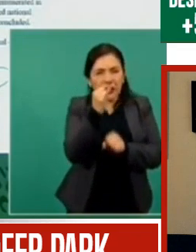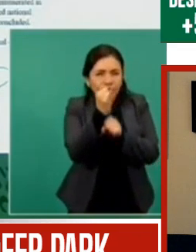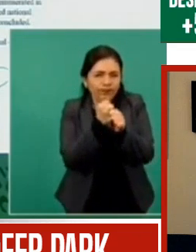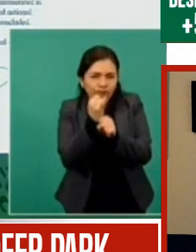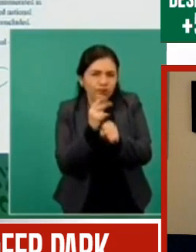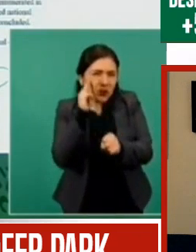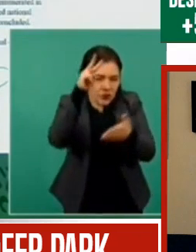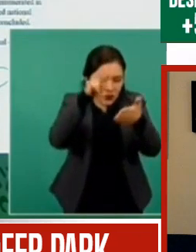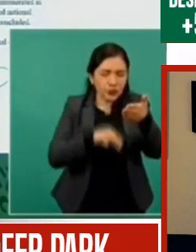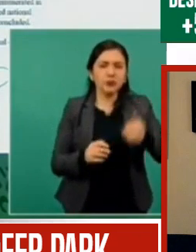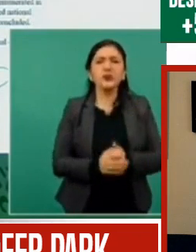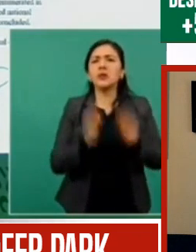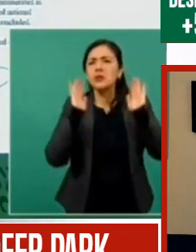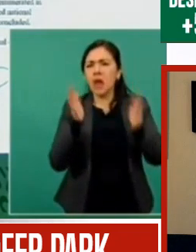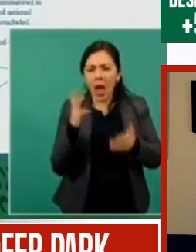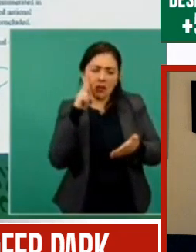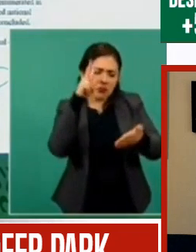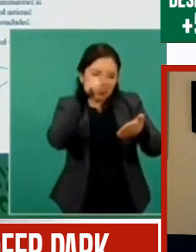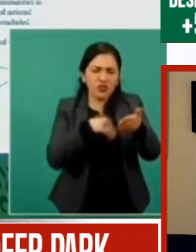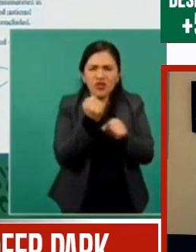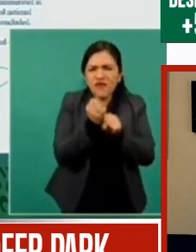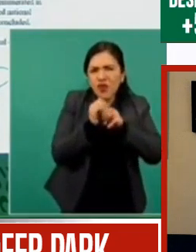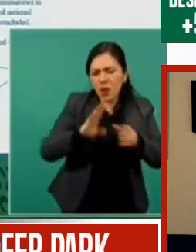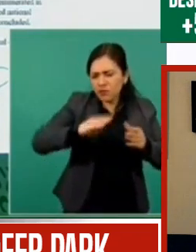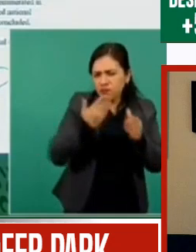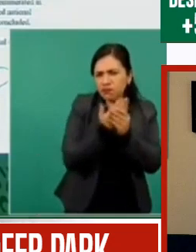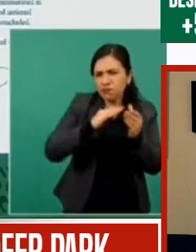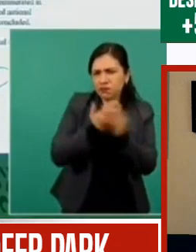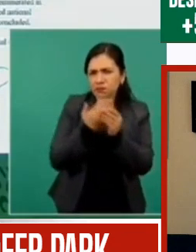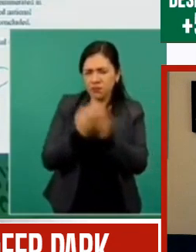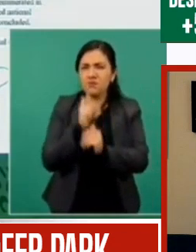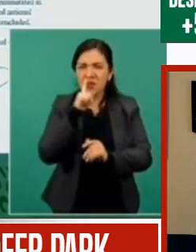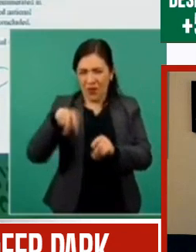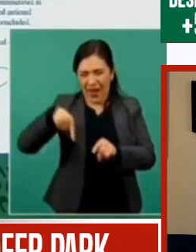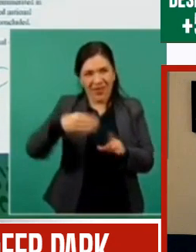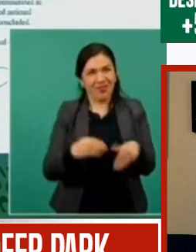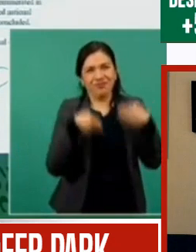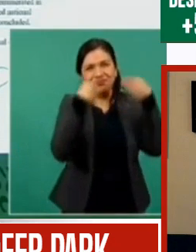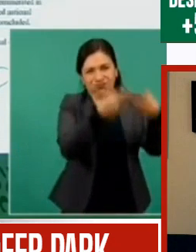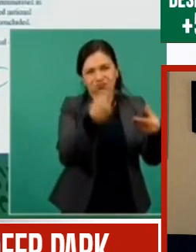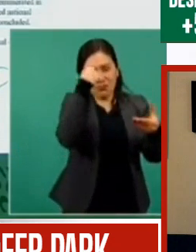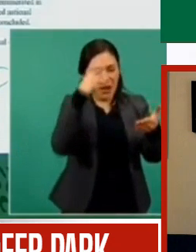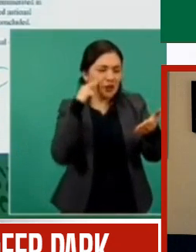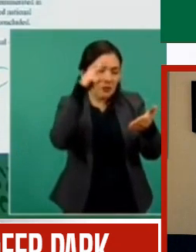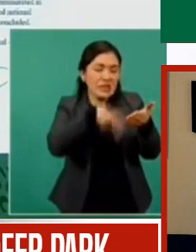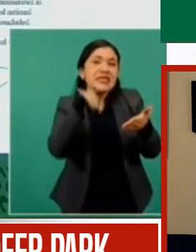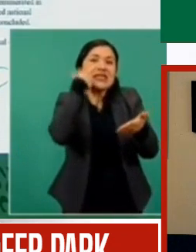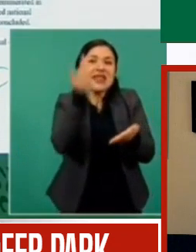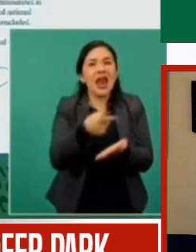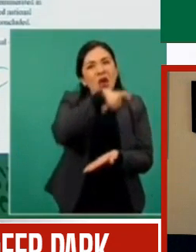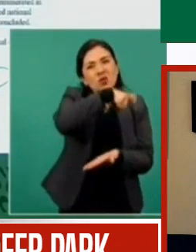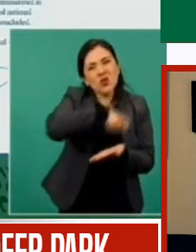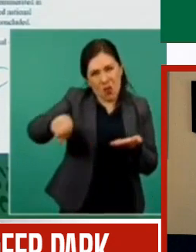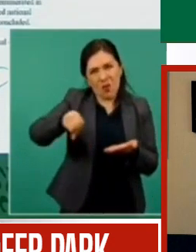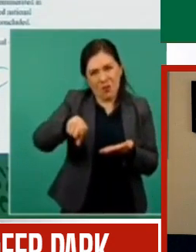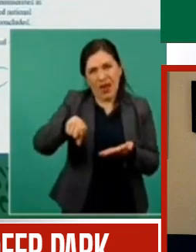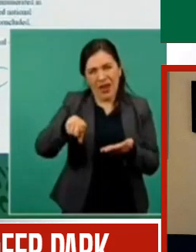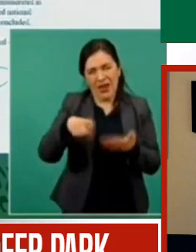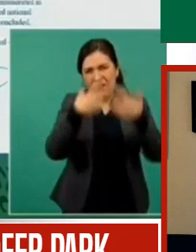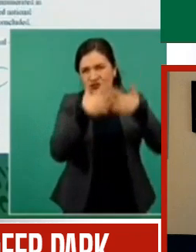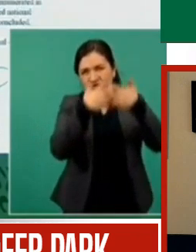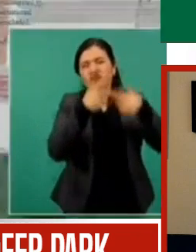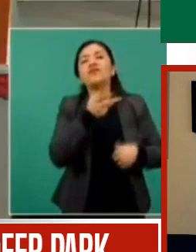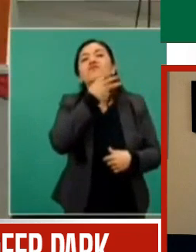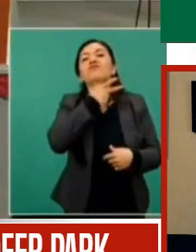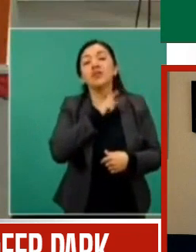y ha revisado la información que se puso a su disposición de referente a la transacción que se comenta